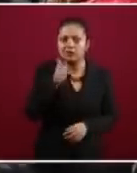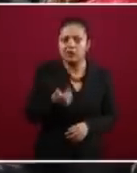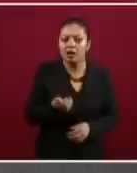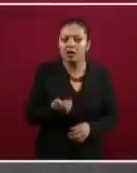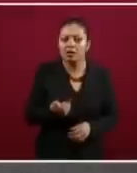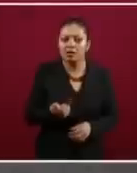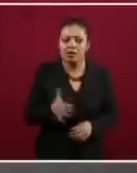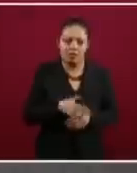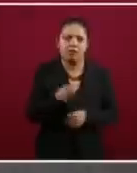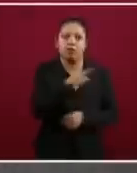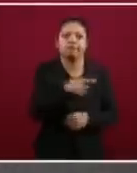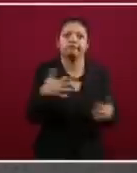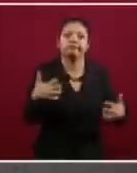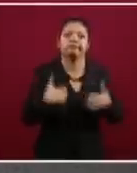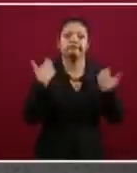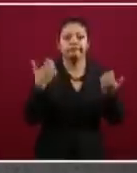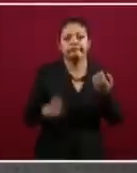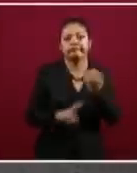¿cómo no va a haber protestas?